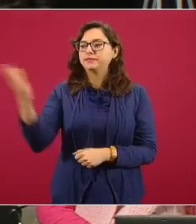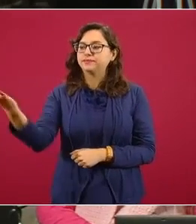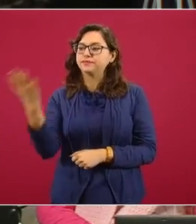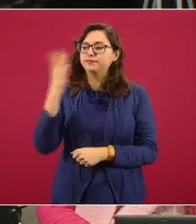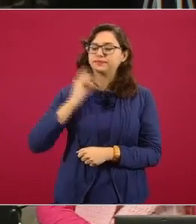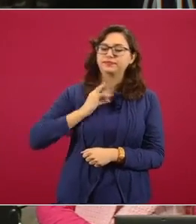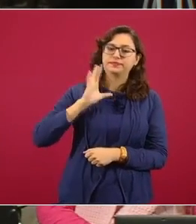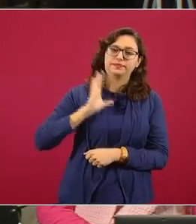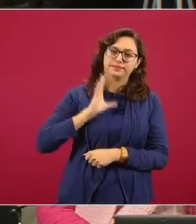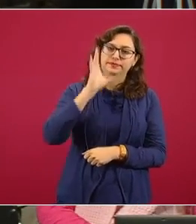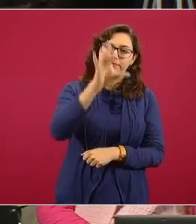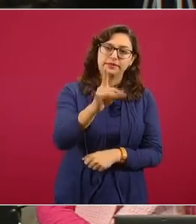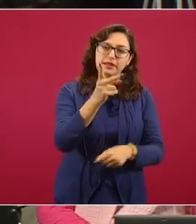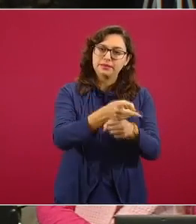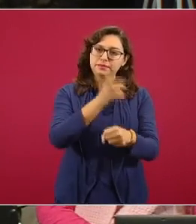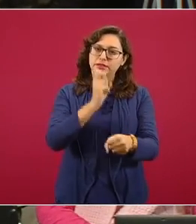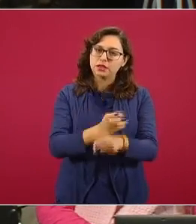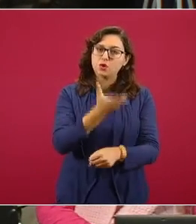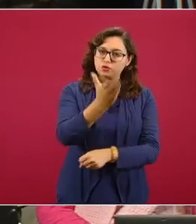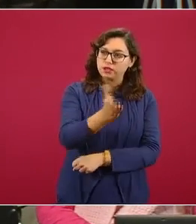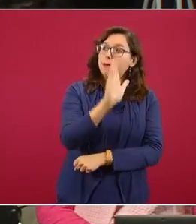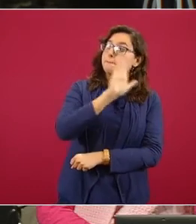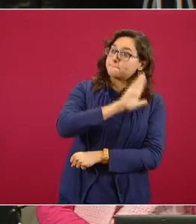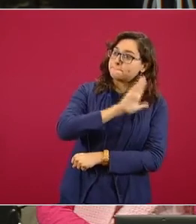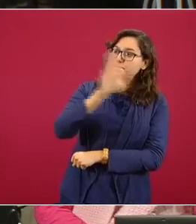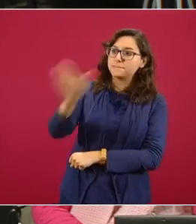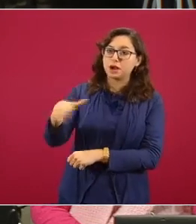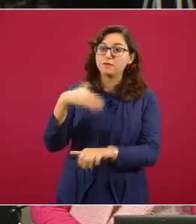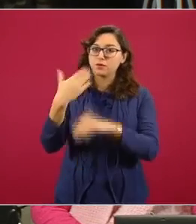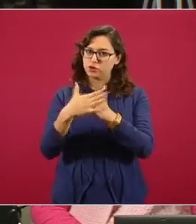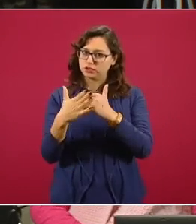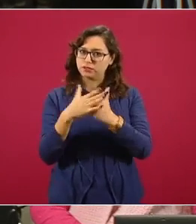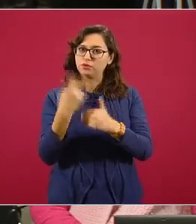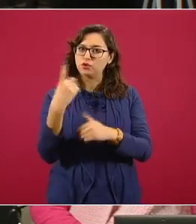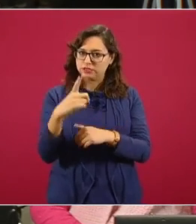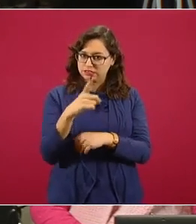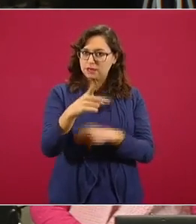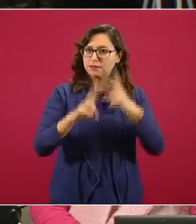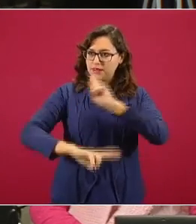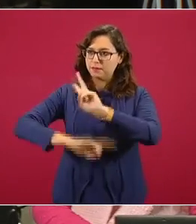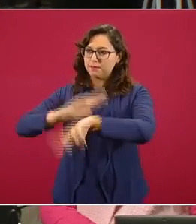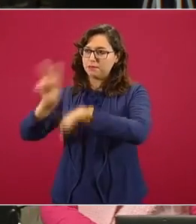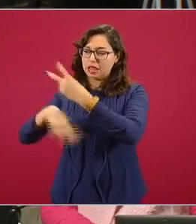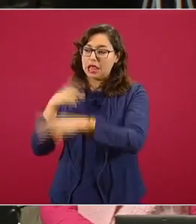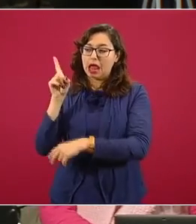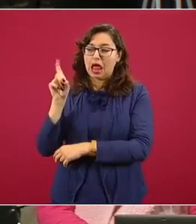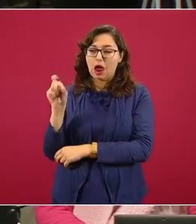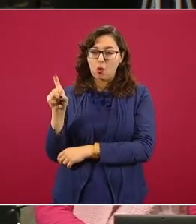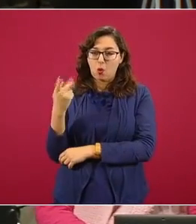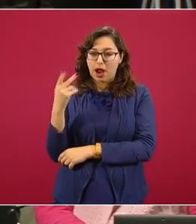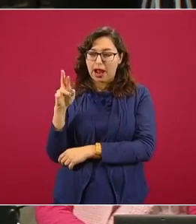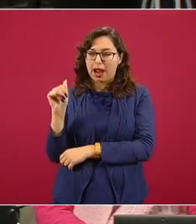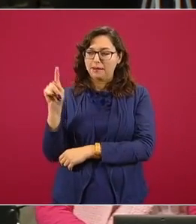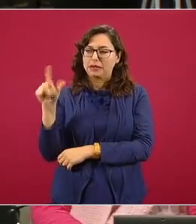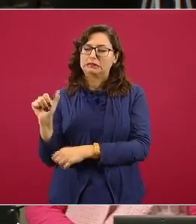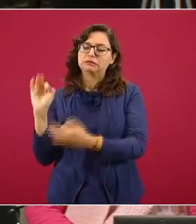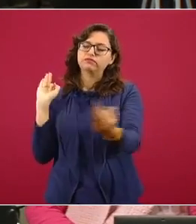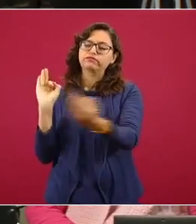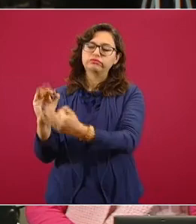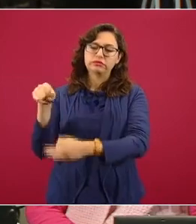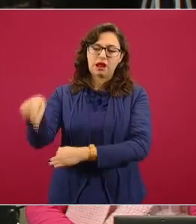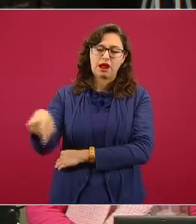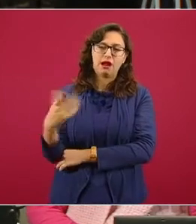a Cananea. Tienen mucho ánimo de platicar con ustedes, saben que va en diciembre a Agua Prieta, entonces pues queda a tiro de piedra más o menos, ¿no?